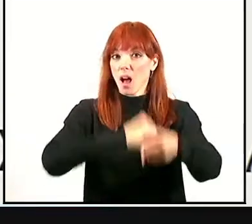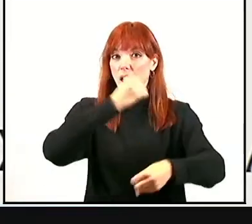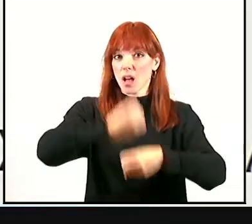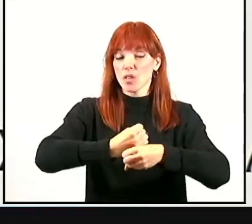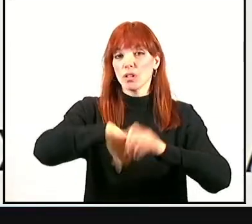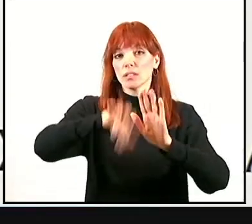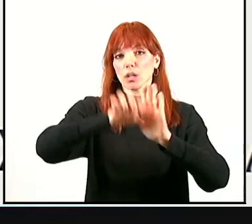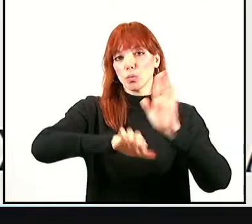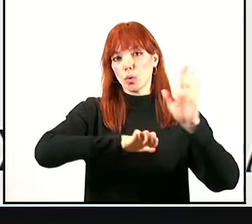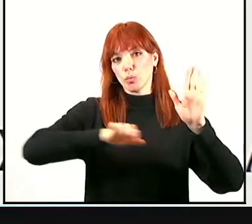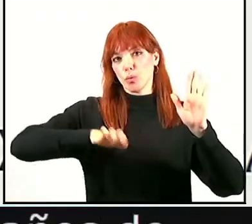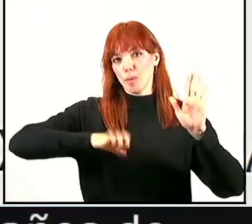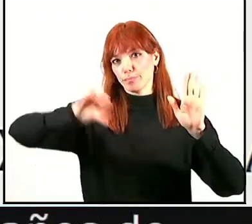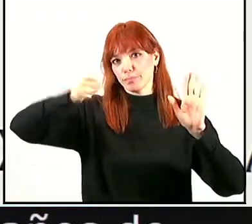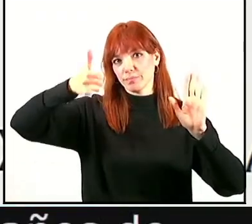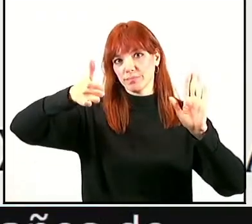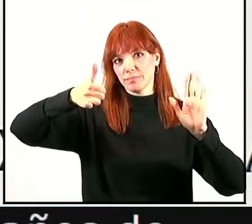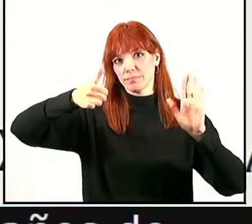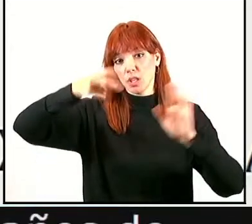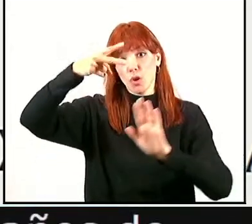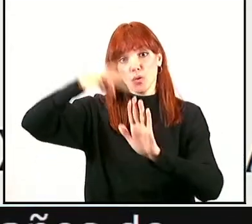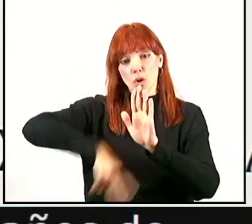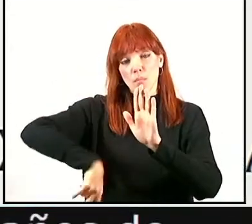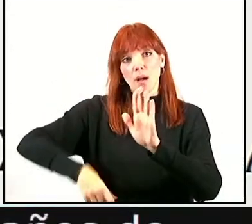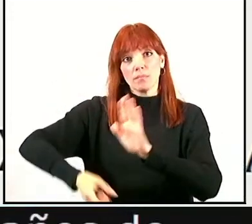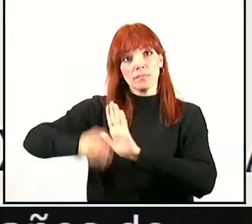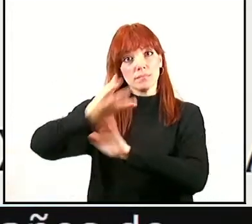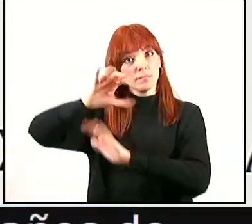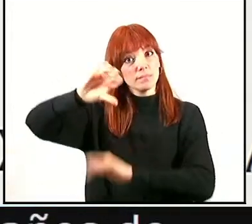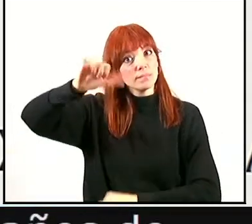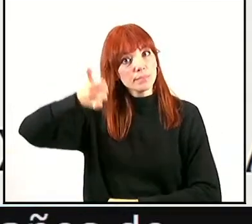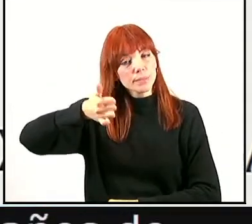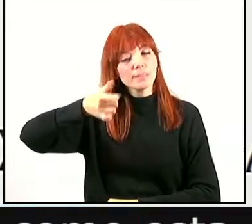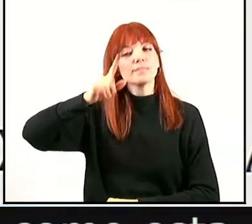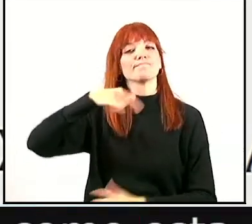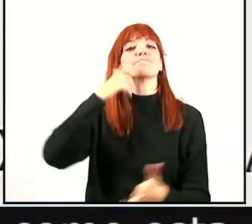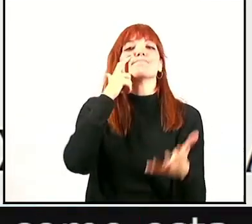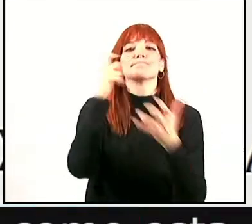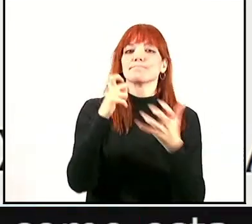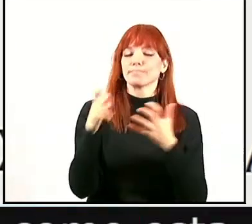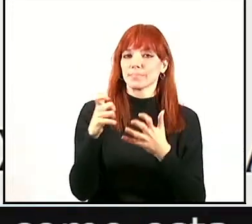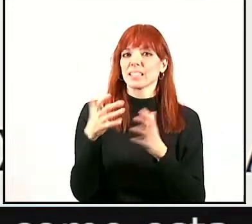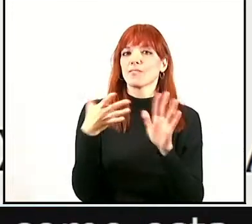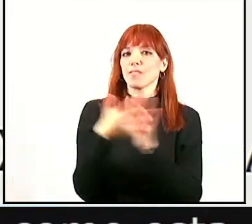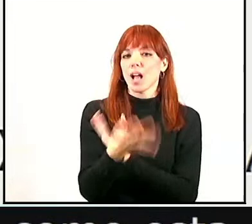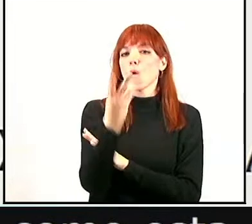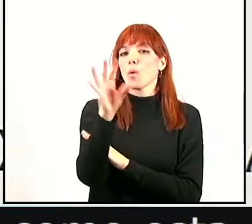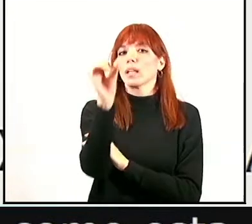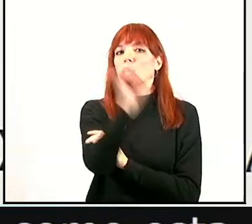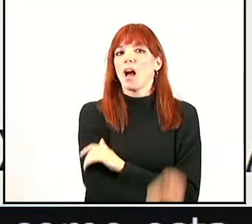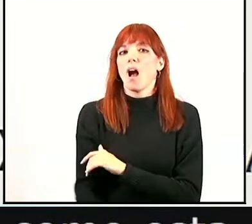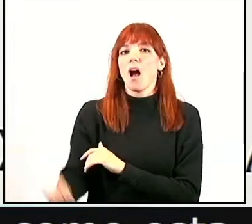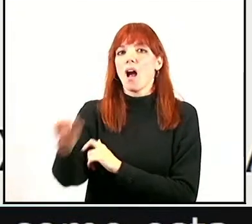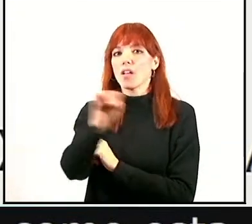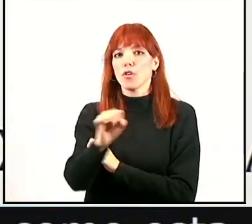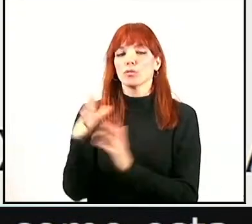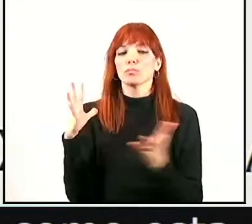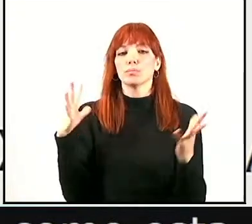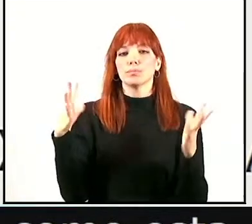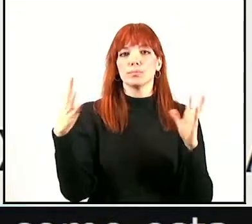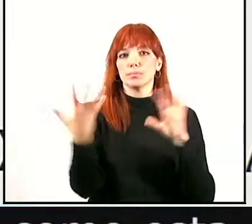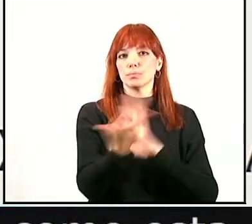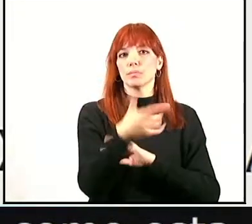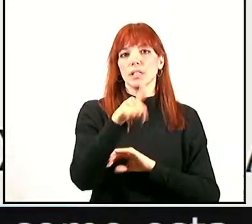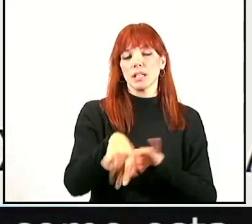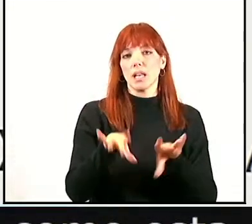de Autonomía, aprobar una norma como esta es también reflejo de lo que han supuesto 40 años del camino autonómico en la